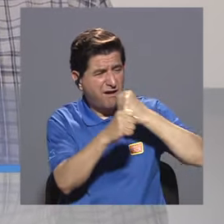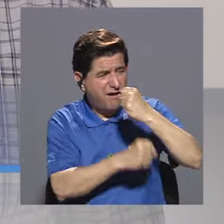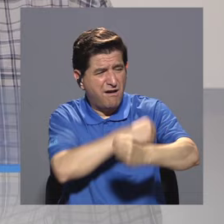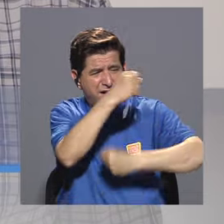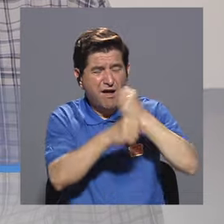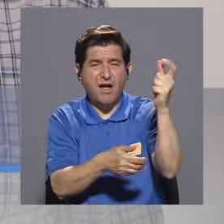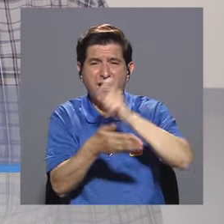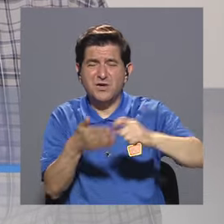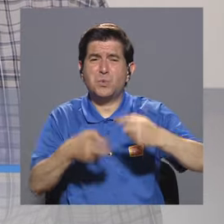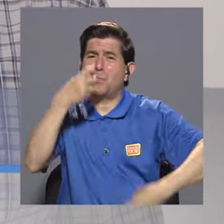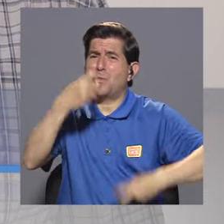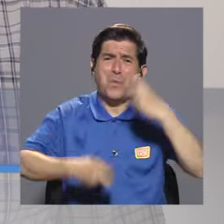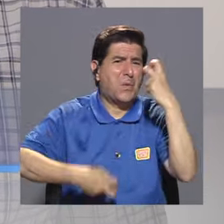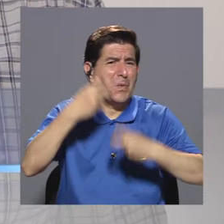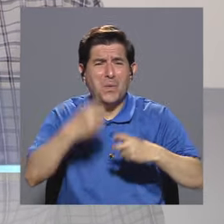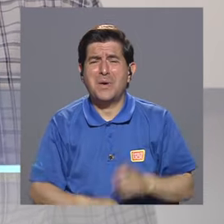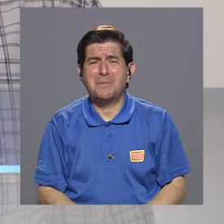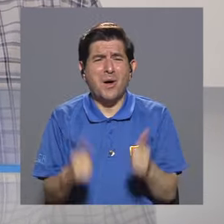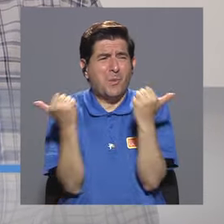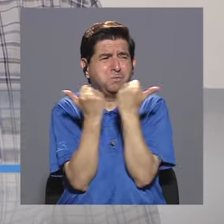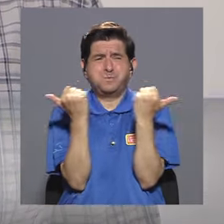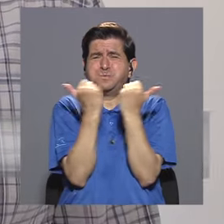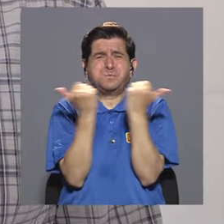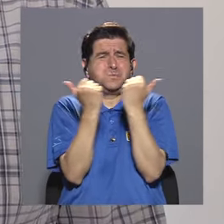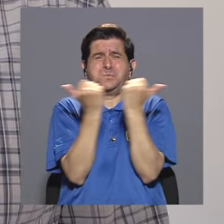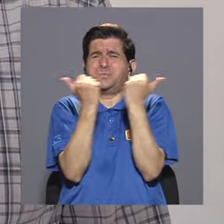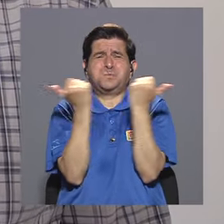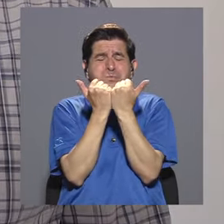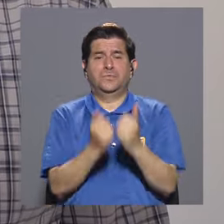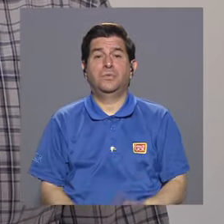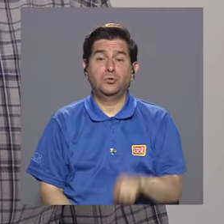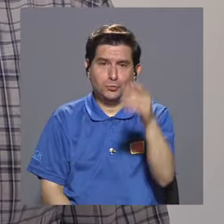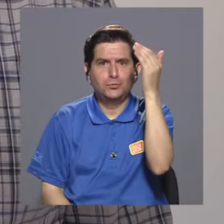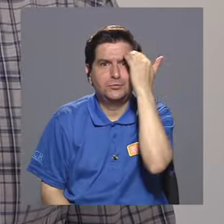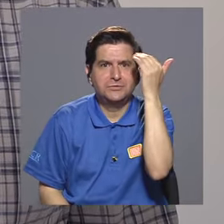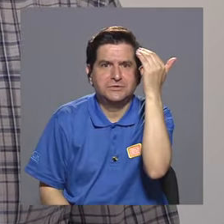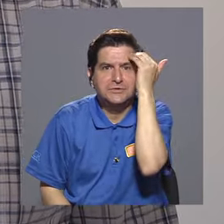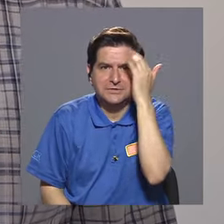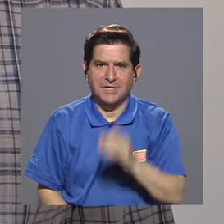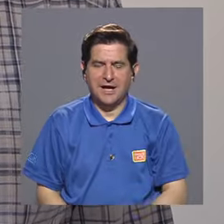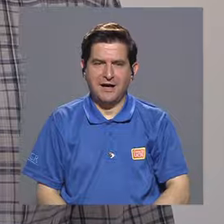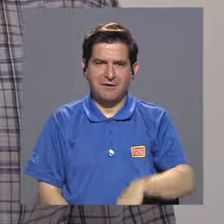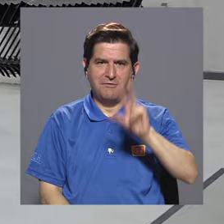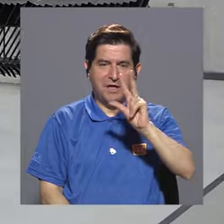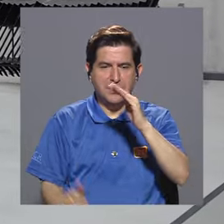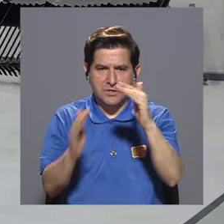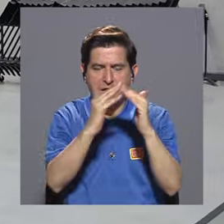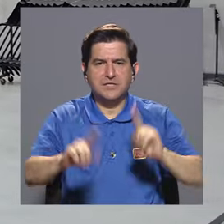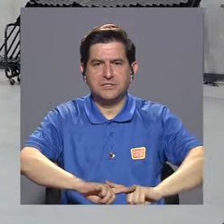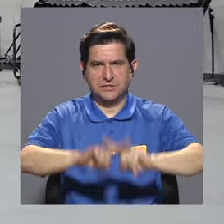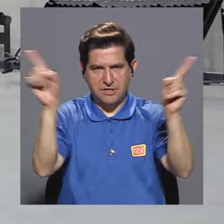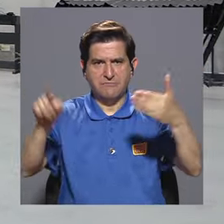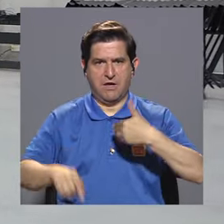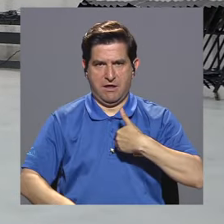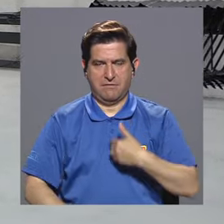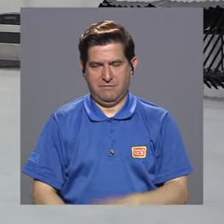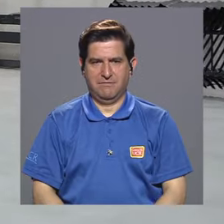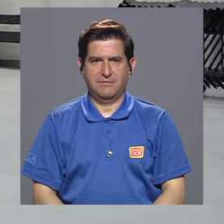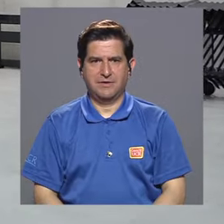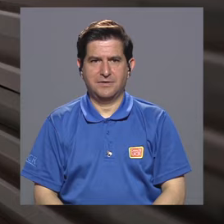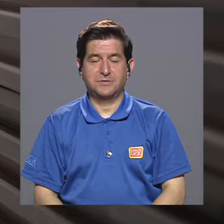varios años, la escuela tiene problemas de hacinamiento. Como usted sabe, se manejan tres poblaciones